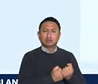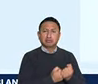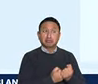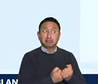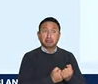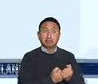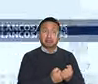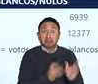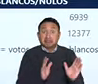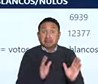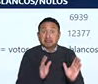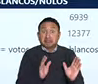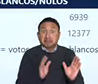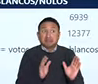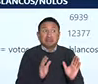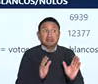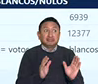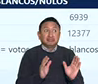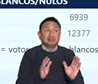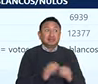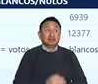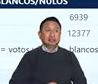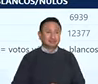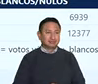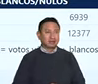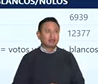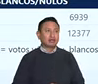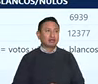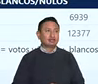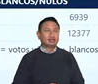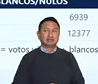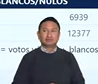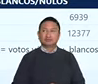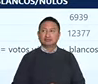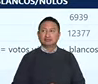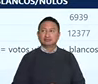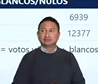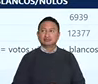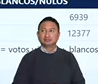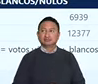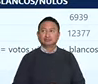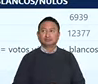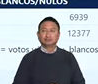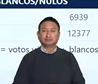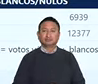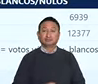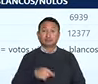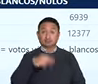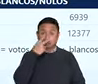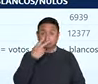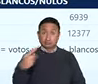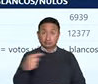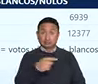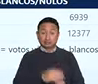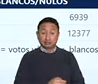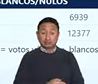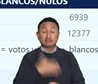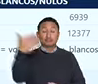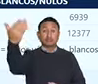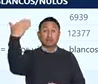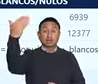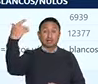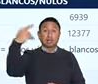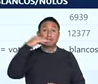No, nos quedamos un poco en consulta. Ahí estamos viendo lo que nos dice alcaldes